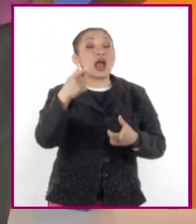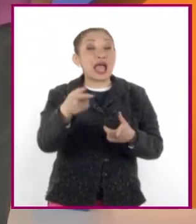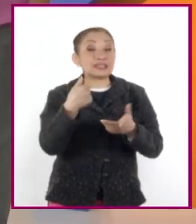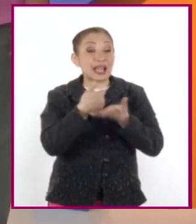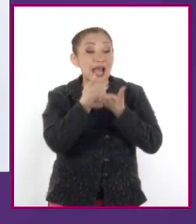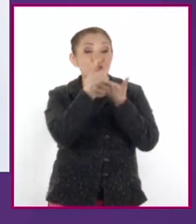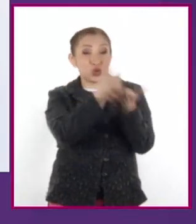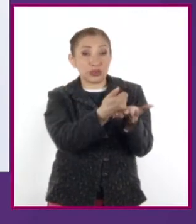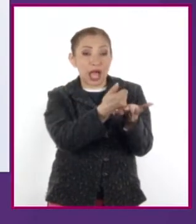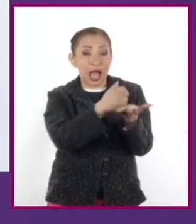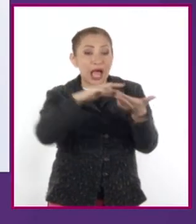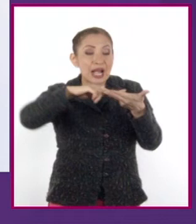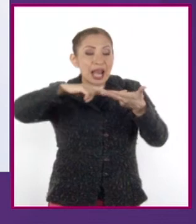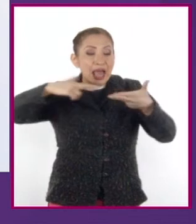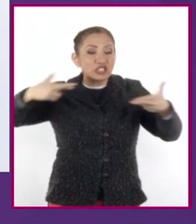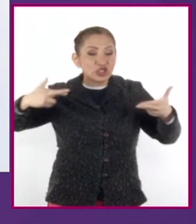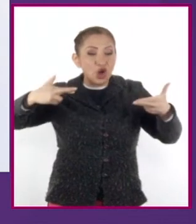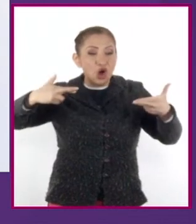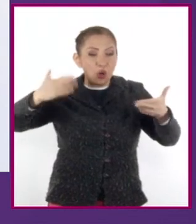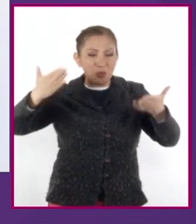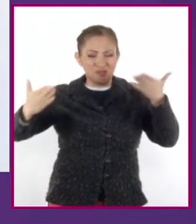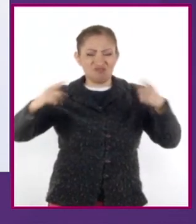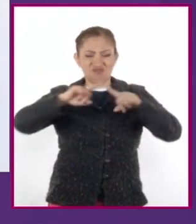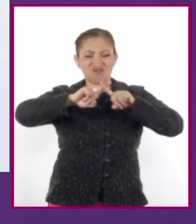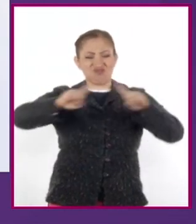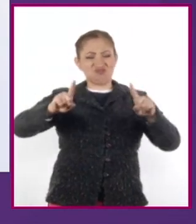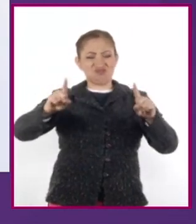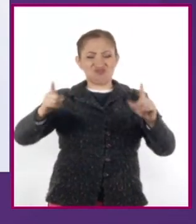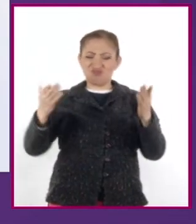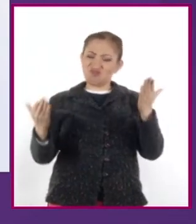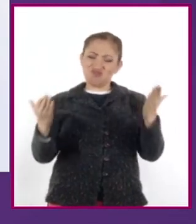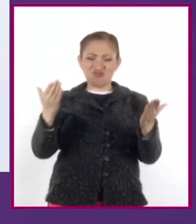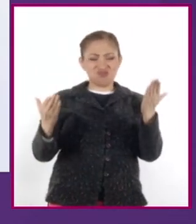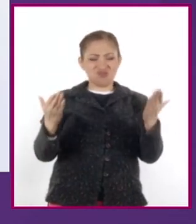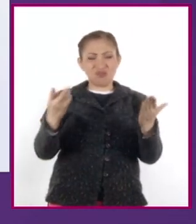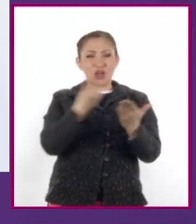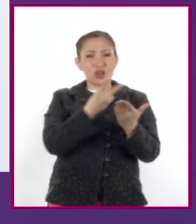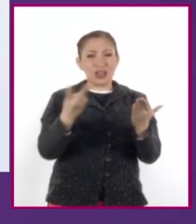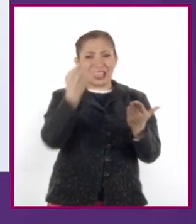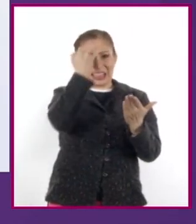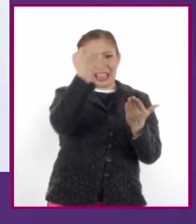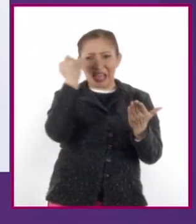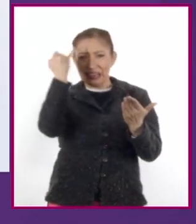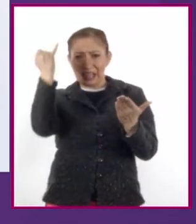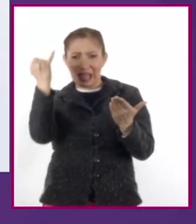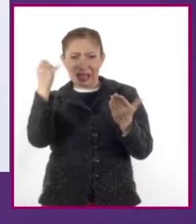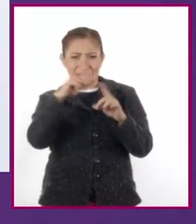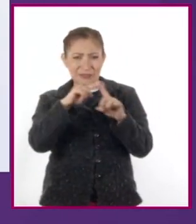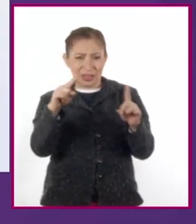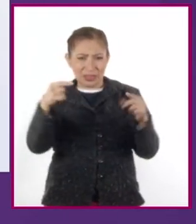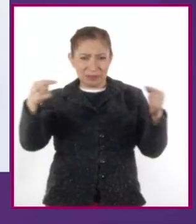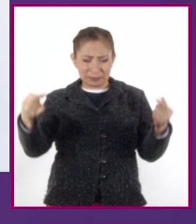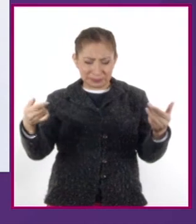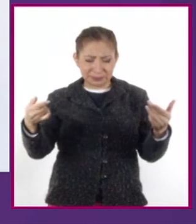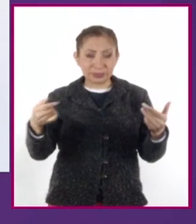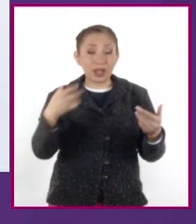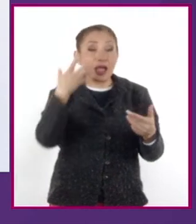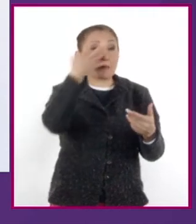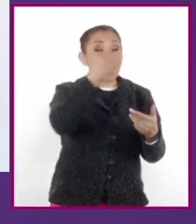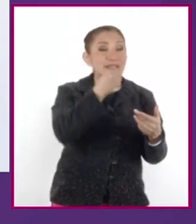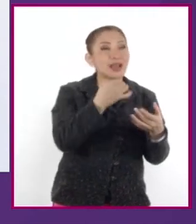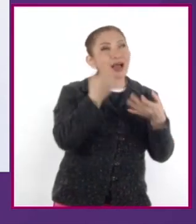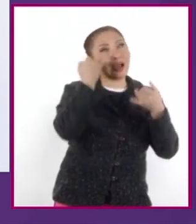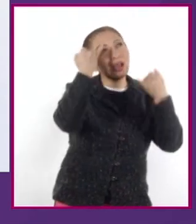una relación de contraste o diferencia entre dos ideas o conceptos opuestos. Bella